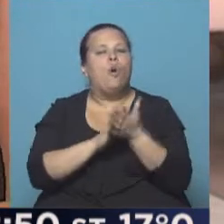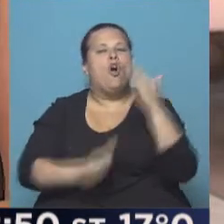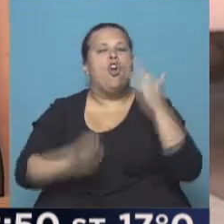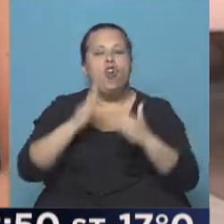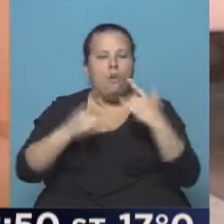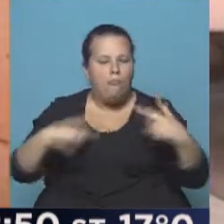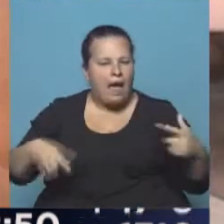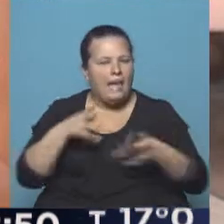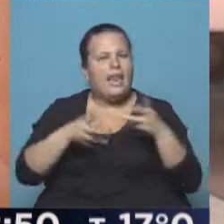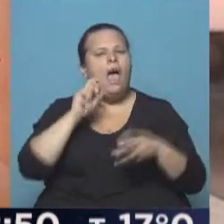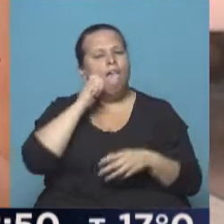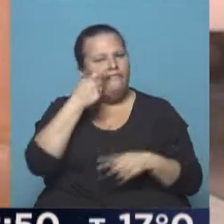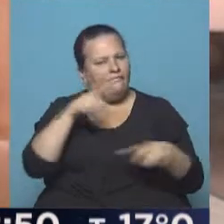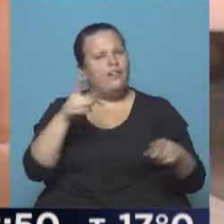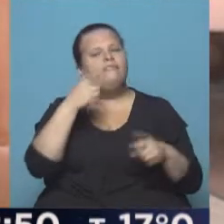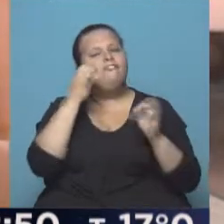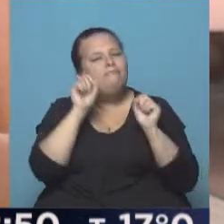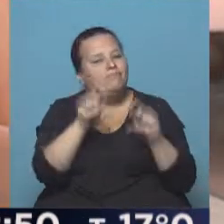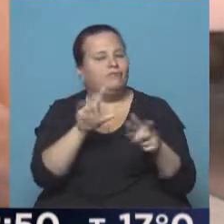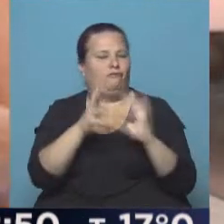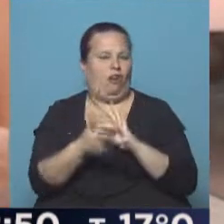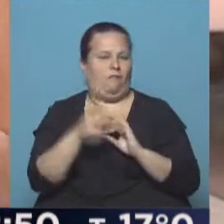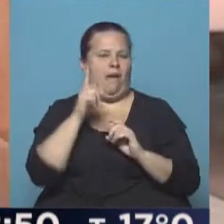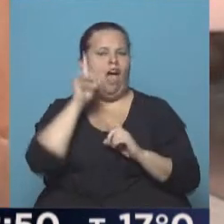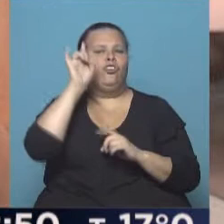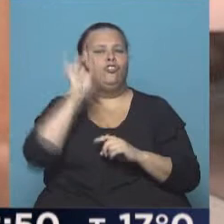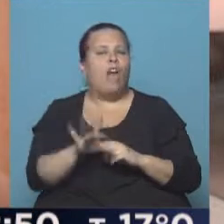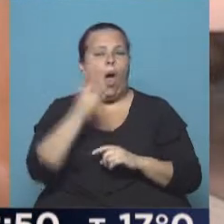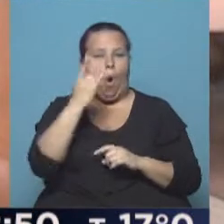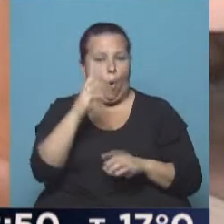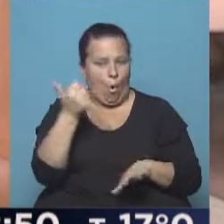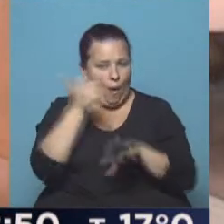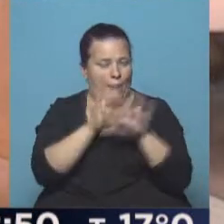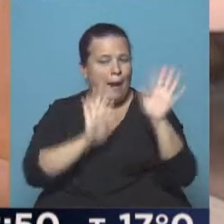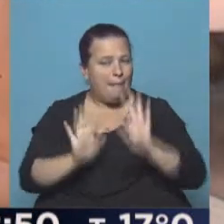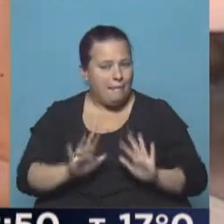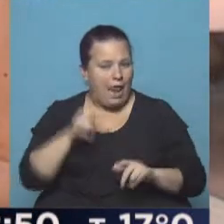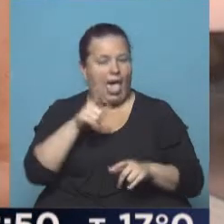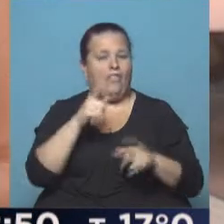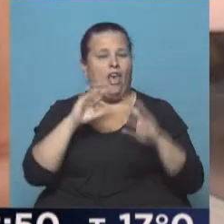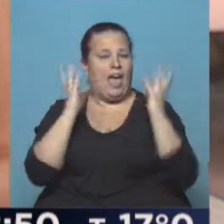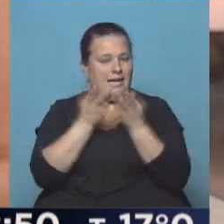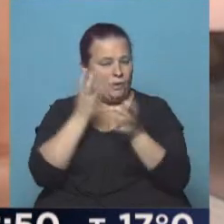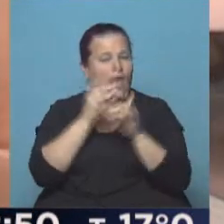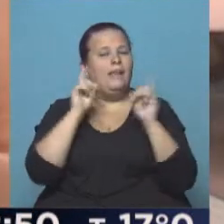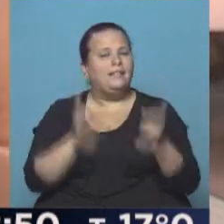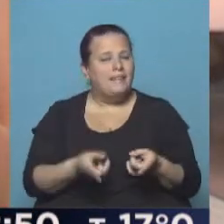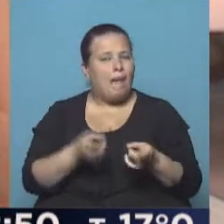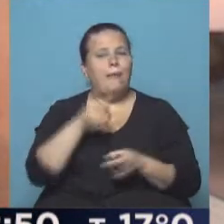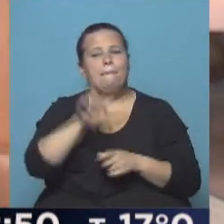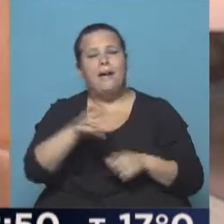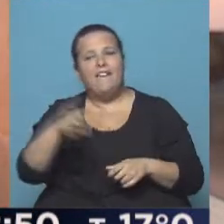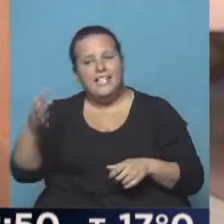robótica. Maravillosa. Y tiene una particularidad. No solamente personal de UBA estuvo en el armado de este establecimiento, sino también